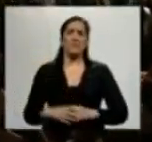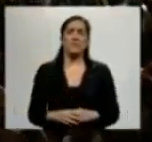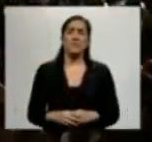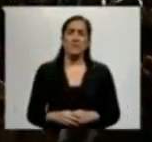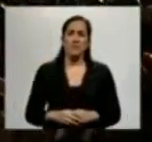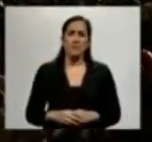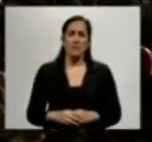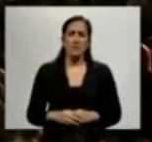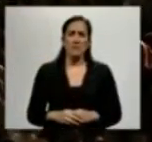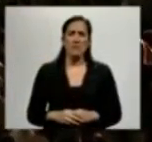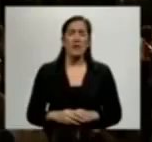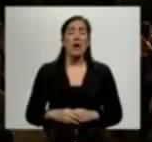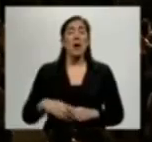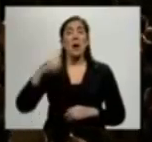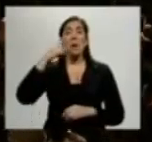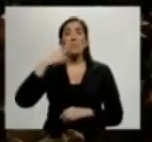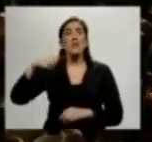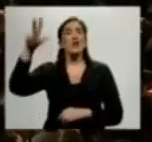Desde